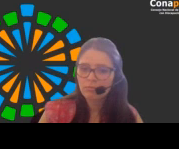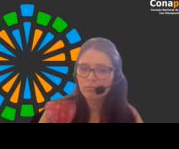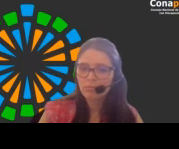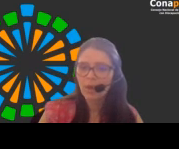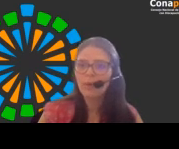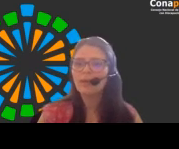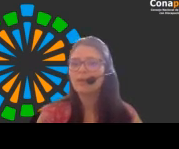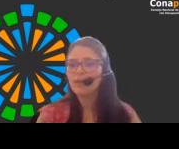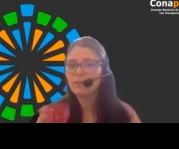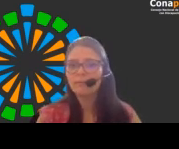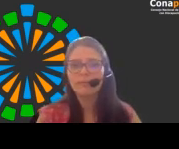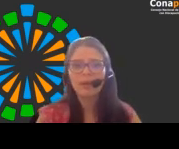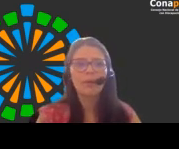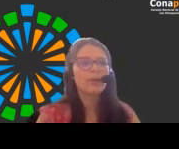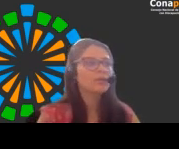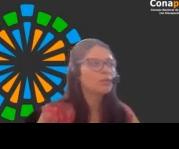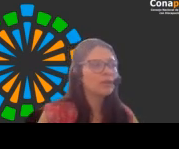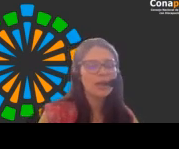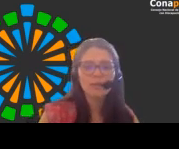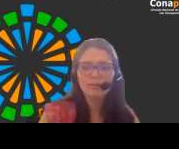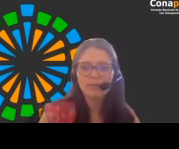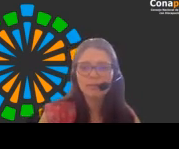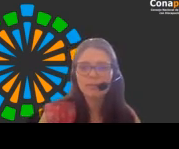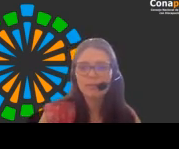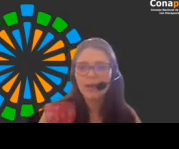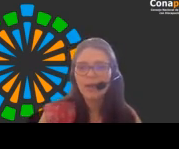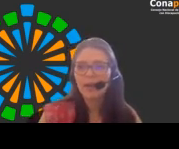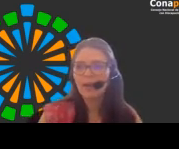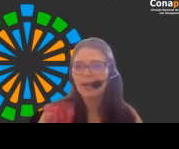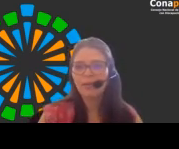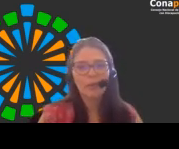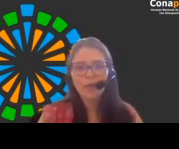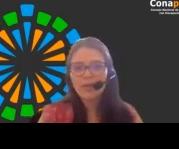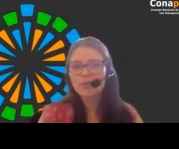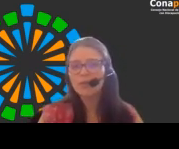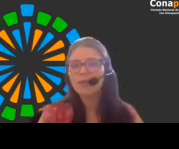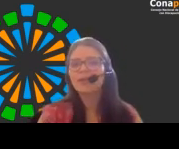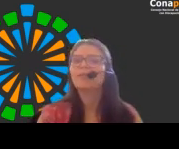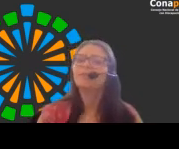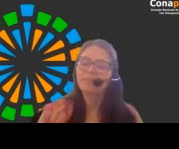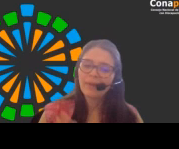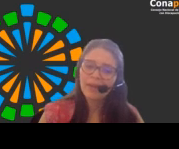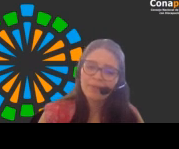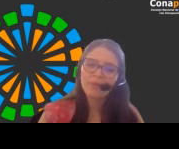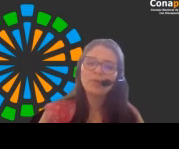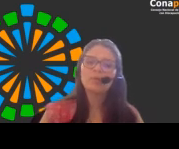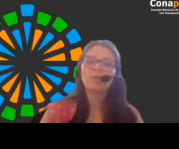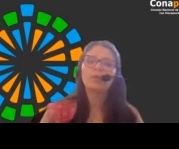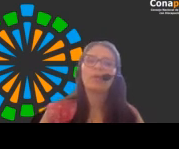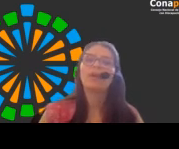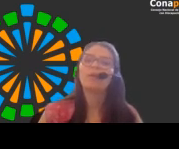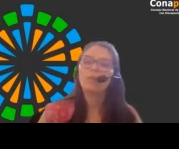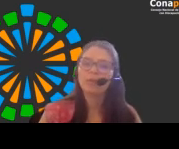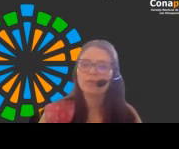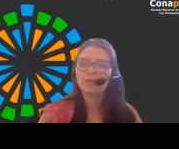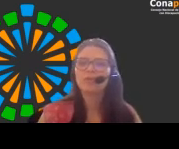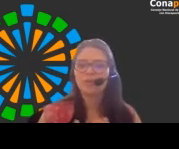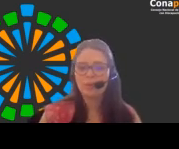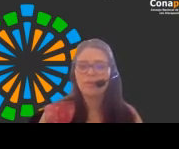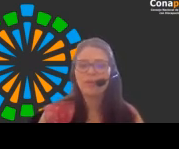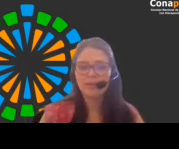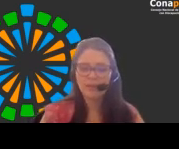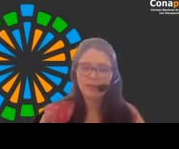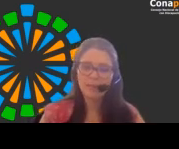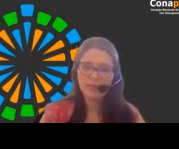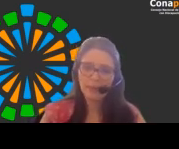no me caso qué voy a hacer qué voy a estudiar todo eso influye un montón en como